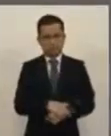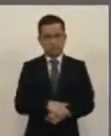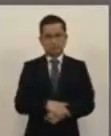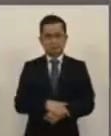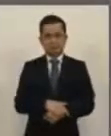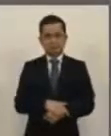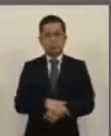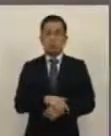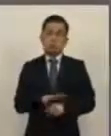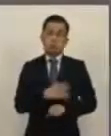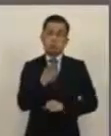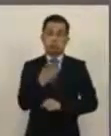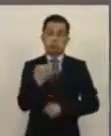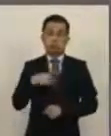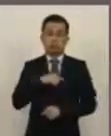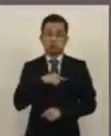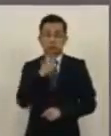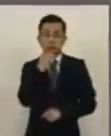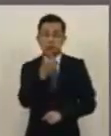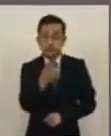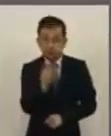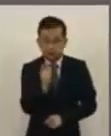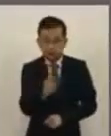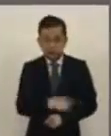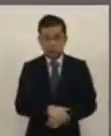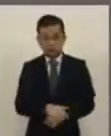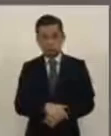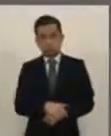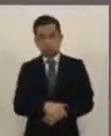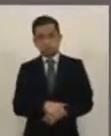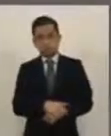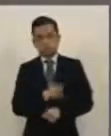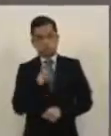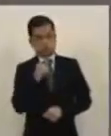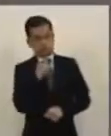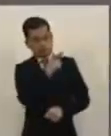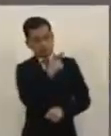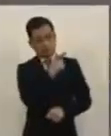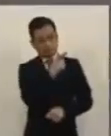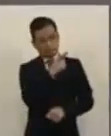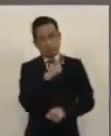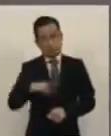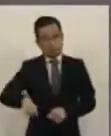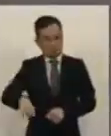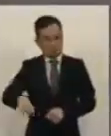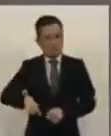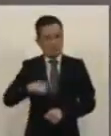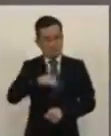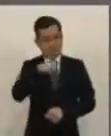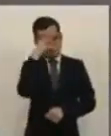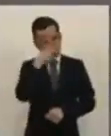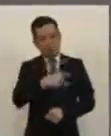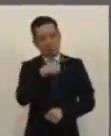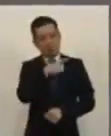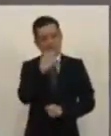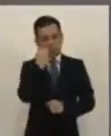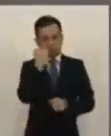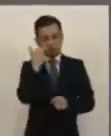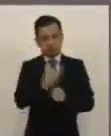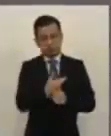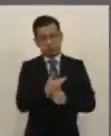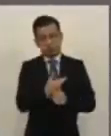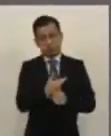decimos que es responsable el Estado mexicano, porque eso se